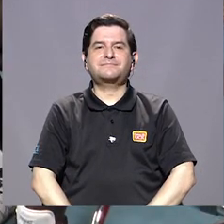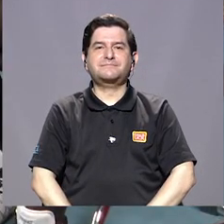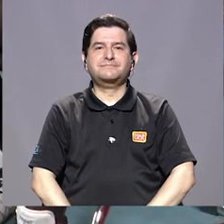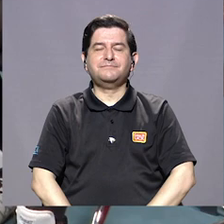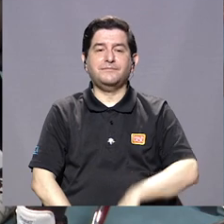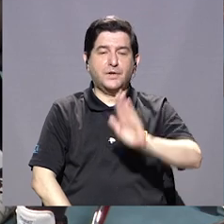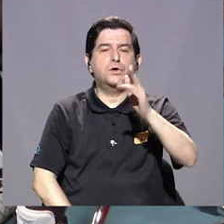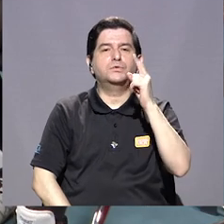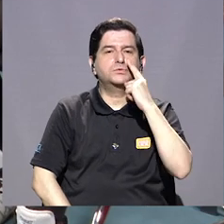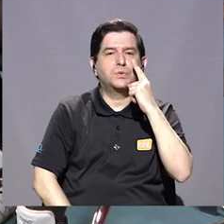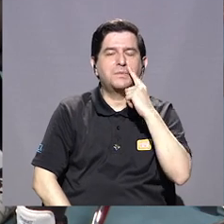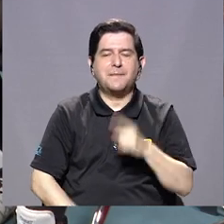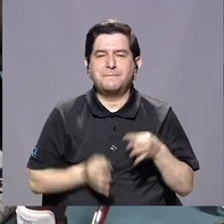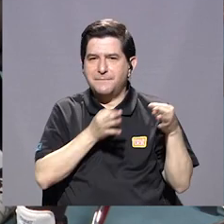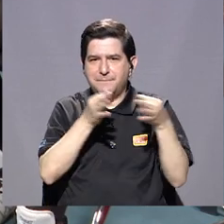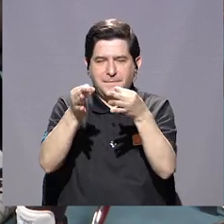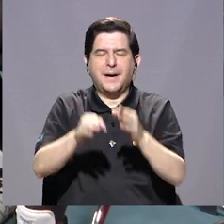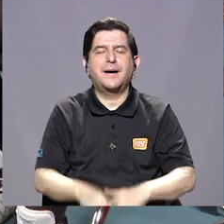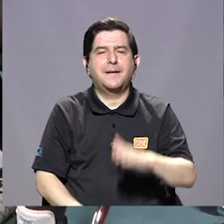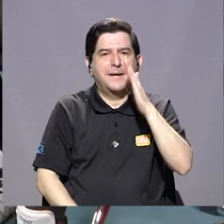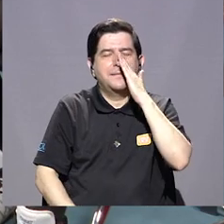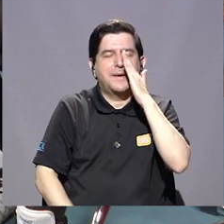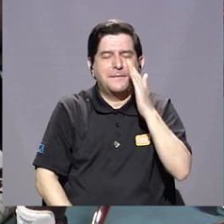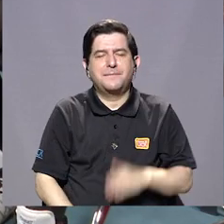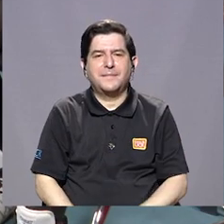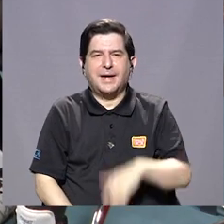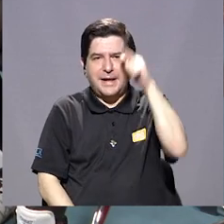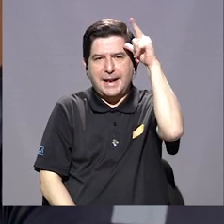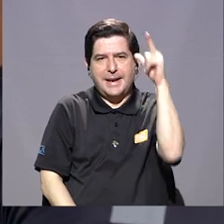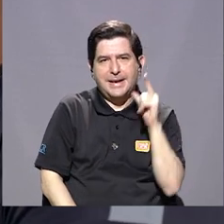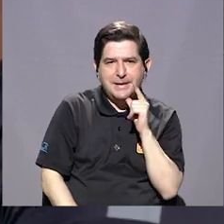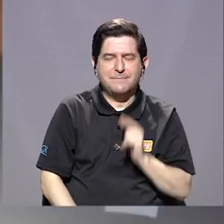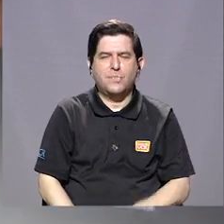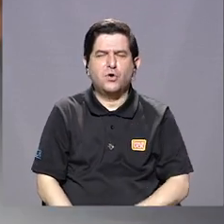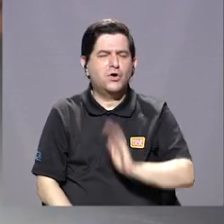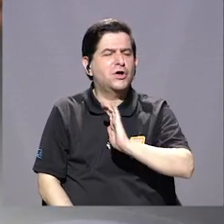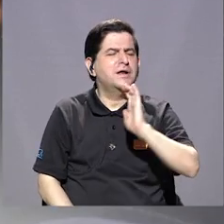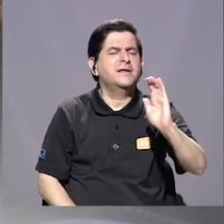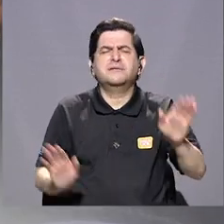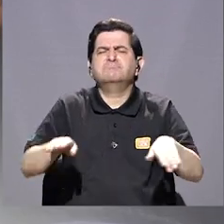su papá de Turrialba, su mamá de Limón, ¿y cómo fue esa infancia?